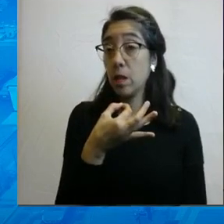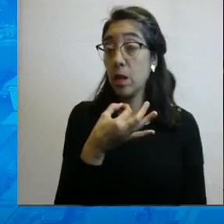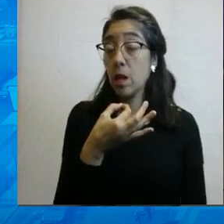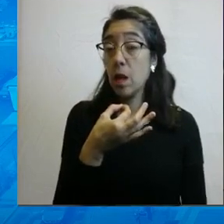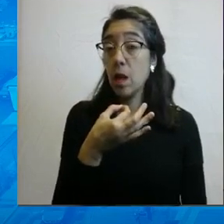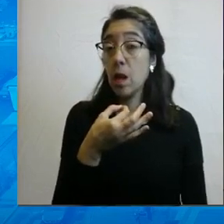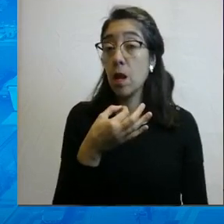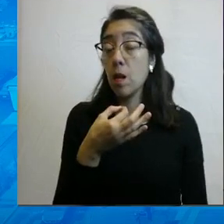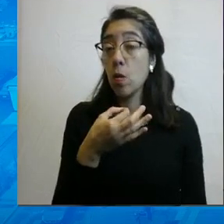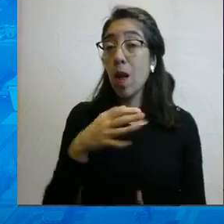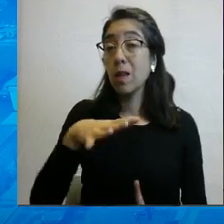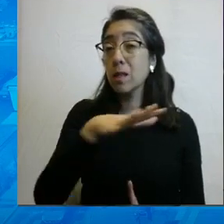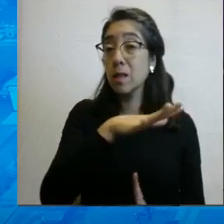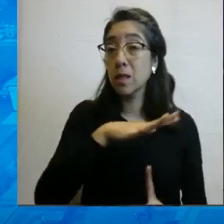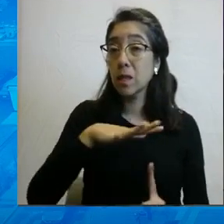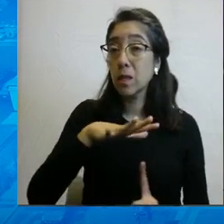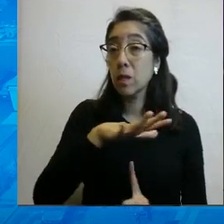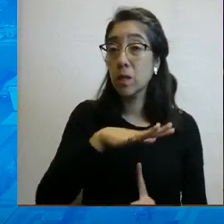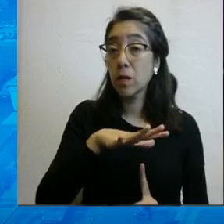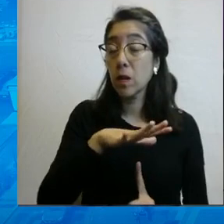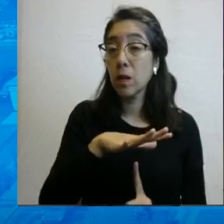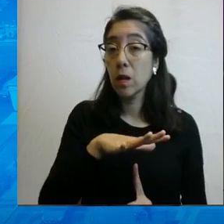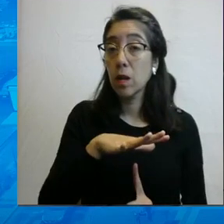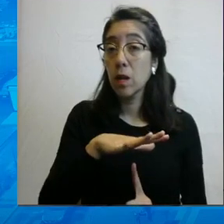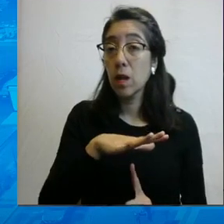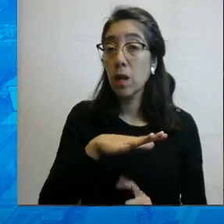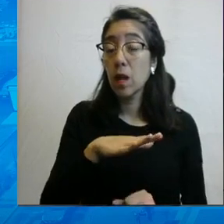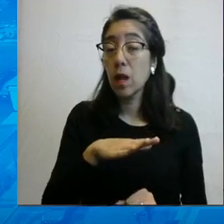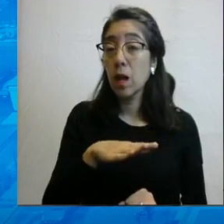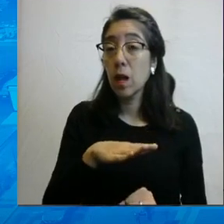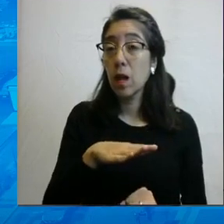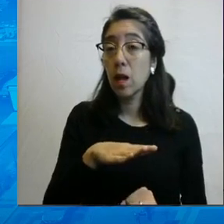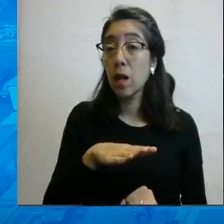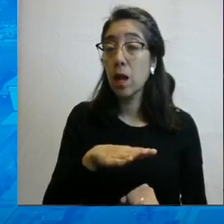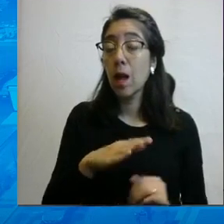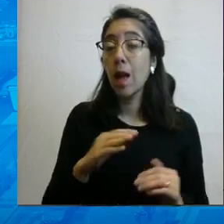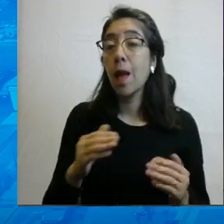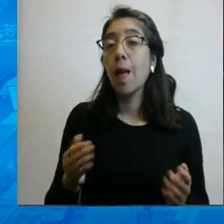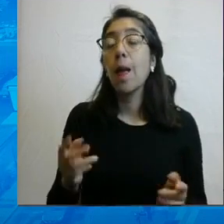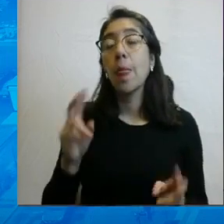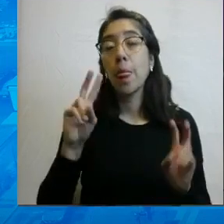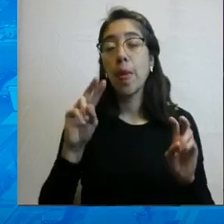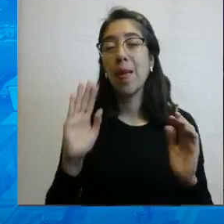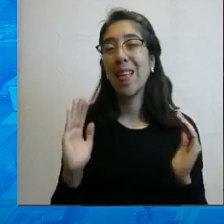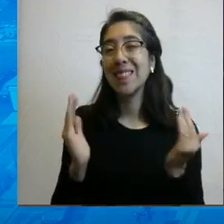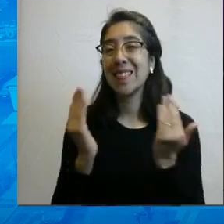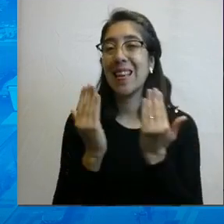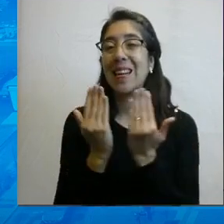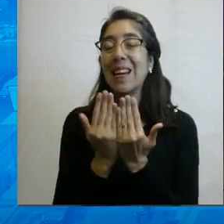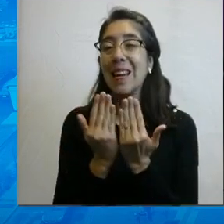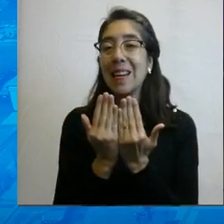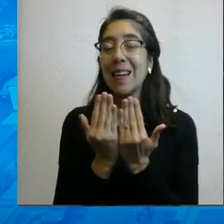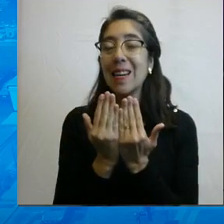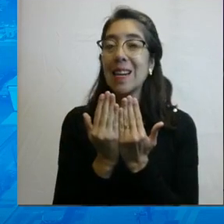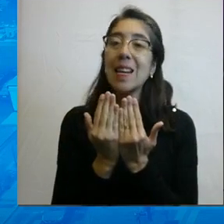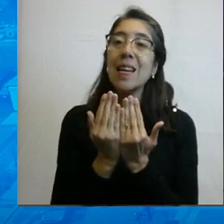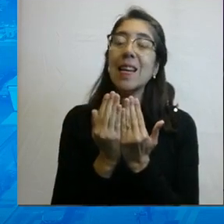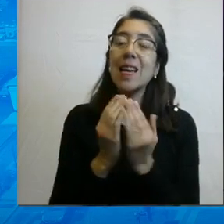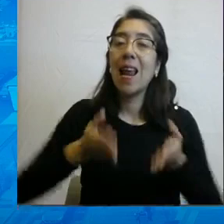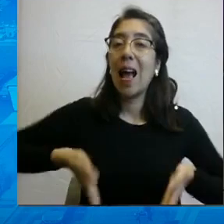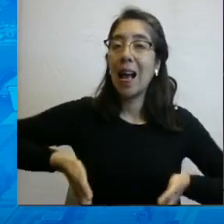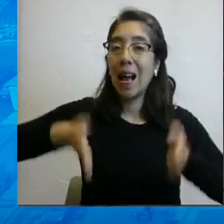respecto a un punto que tocamos también la semana pasada, que era el cierre perimetral de los sitios o de los sectores que están en libertad. Hay